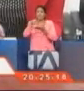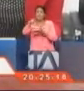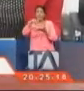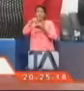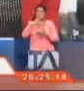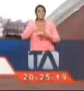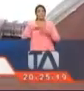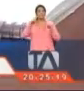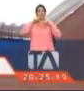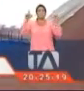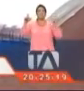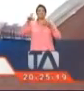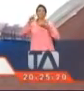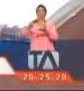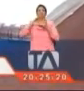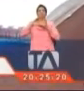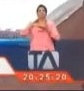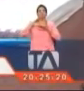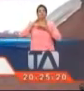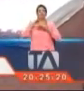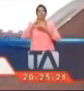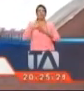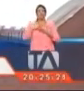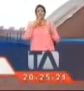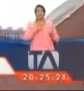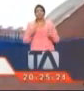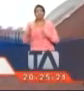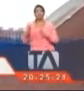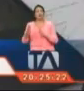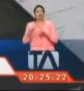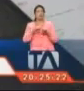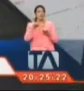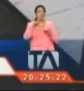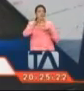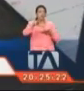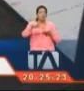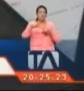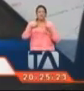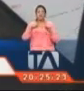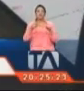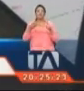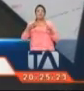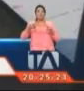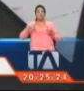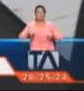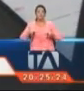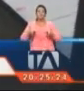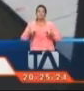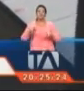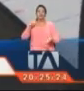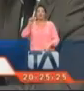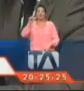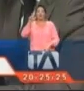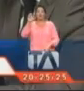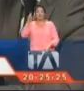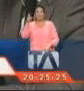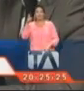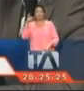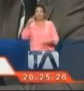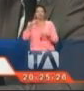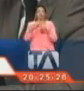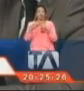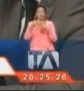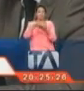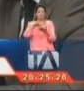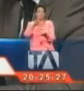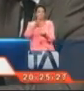sus empresas como parte de una organización delictiva en la que colaboró el ya sentenciado en este proceso, Alex Bravo. Los abogados de